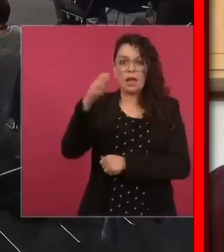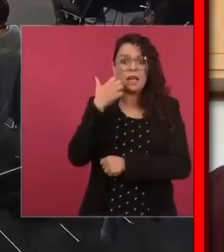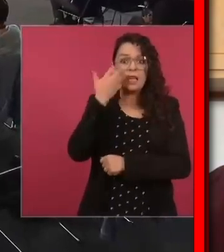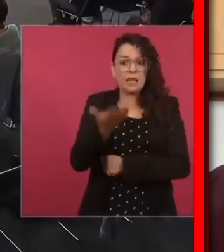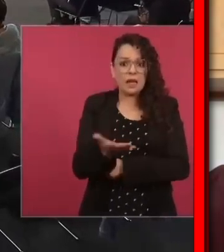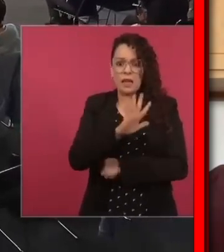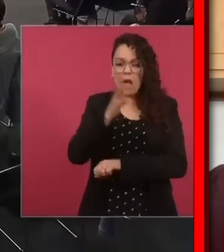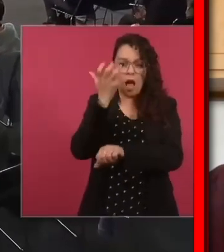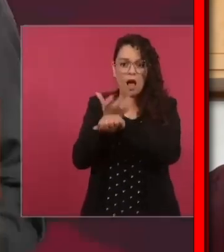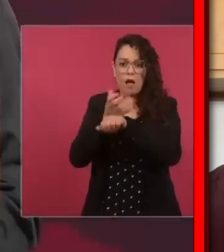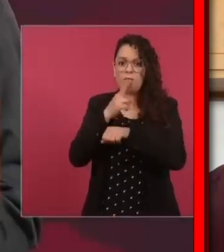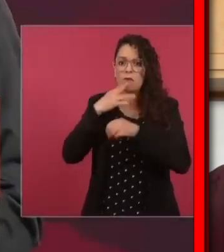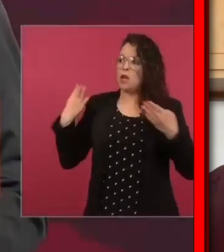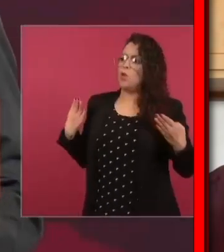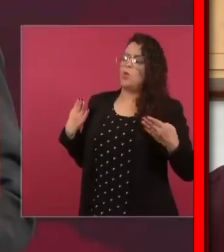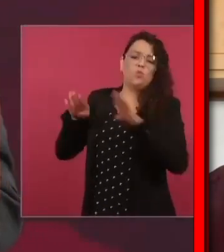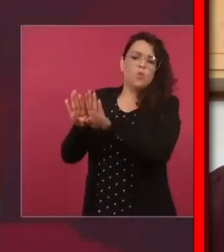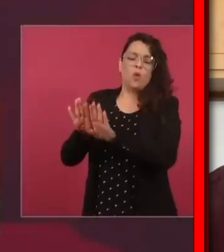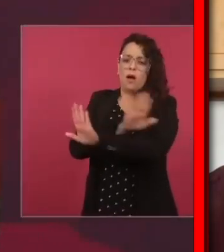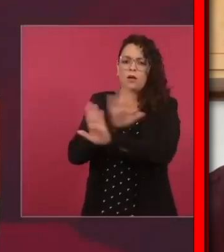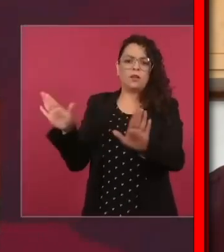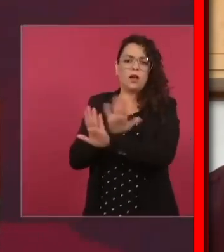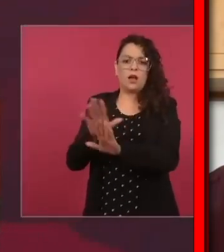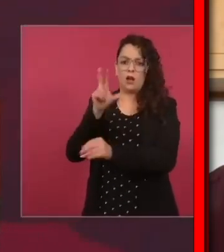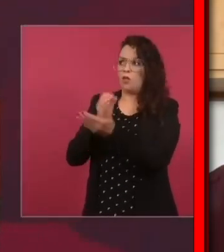Estados Unidos. Siempre se quejaba